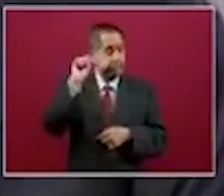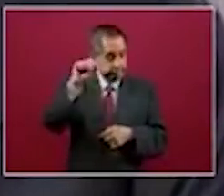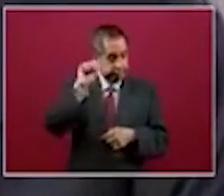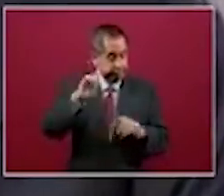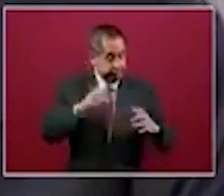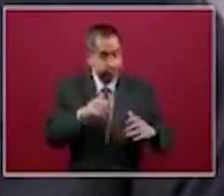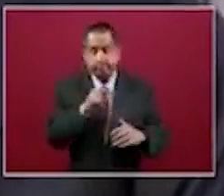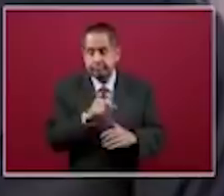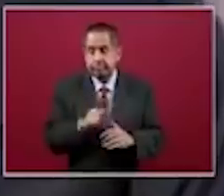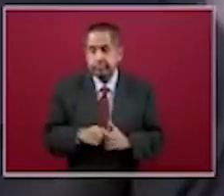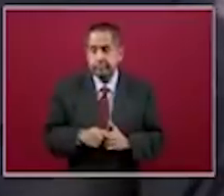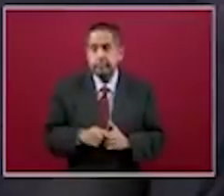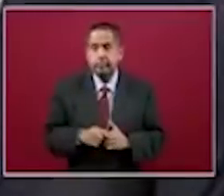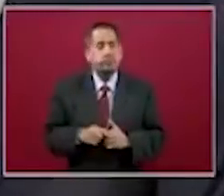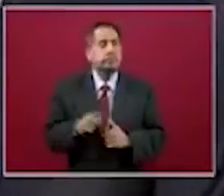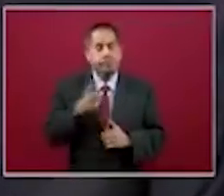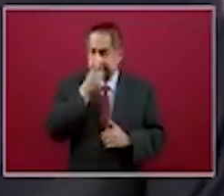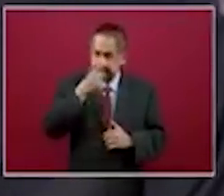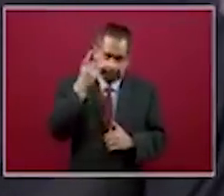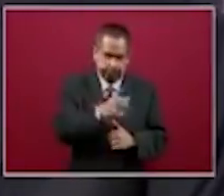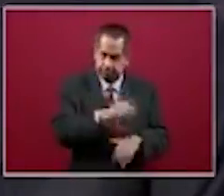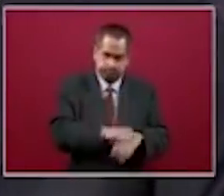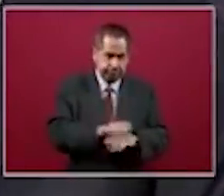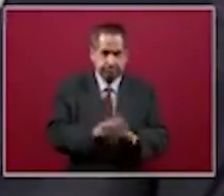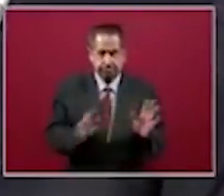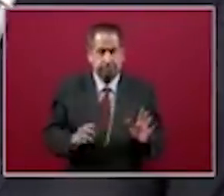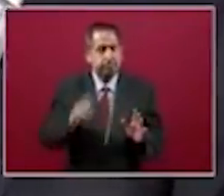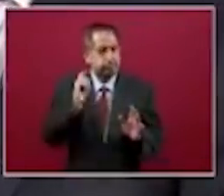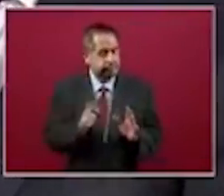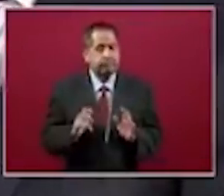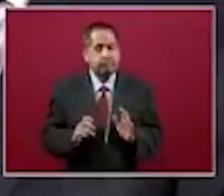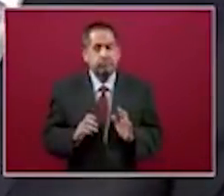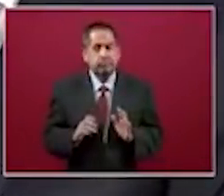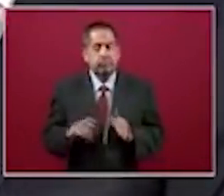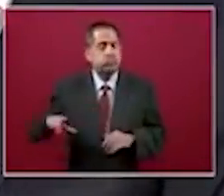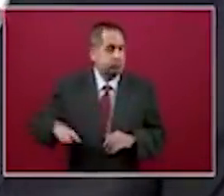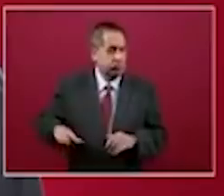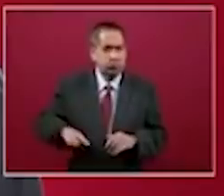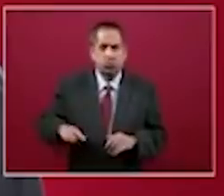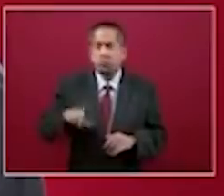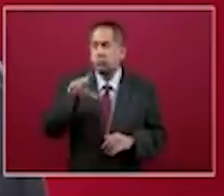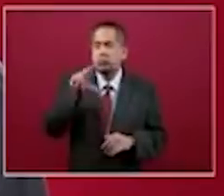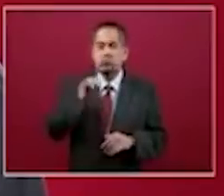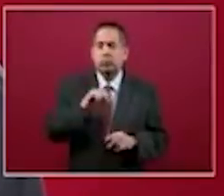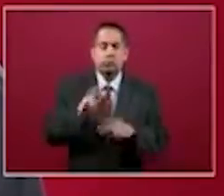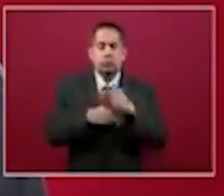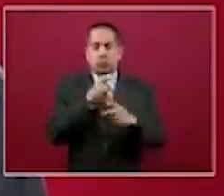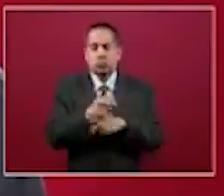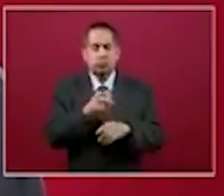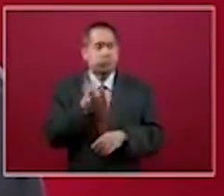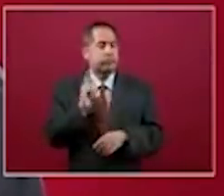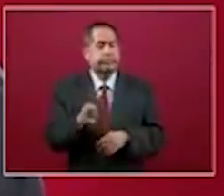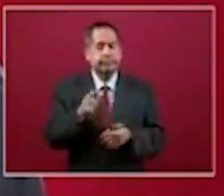sindicatos, es decirles que el gobierno no va a